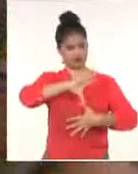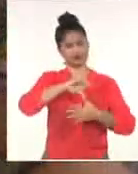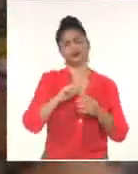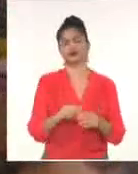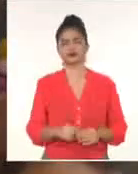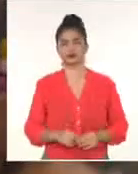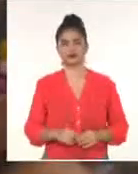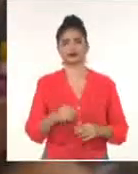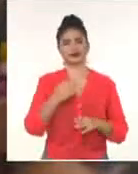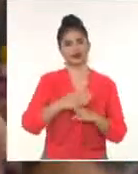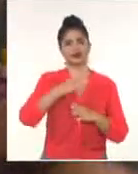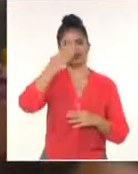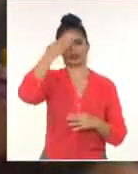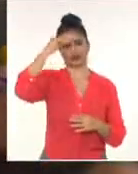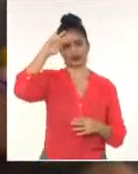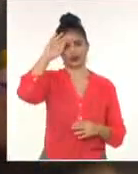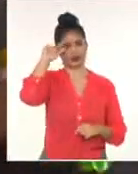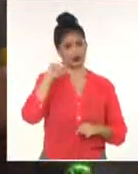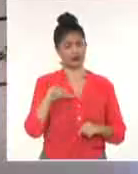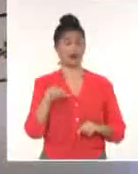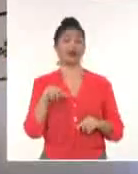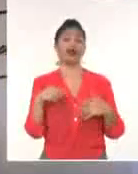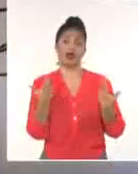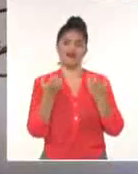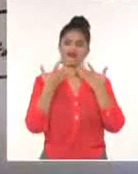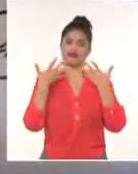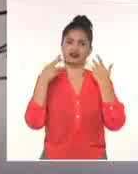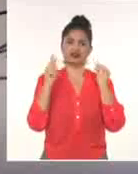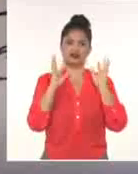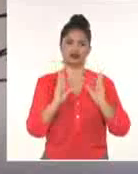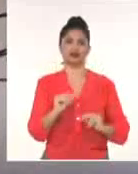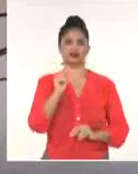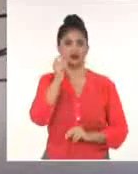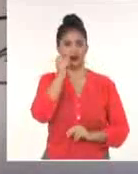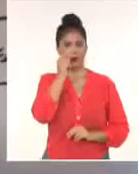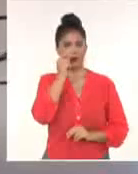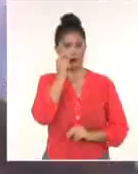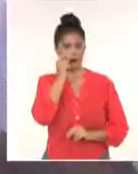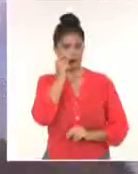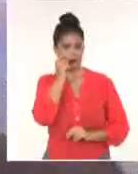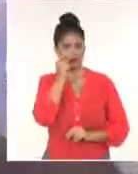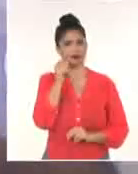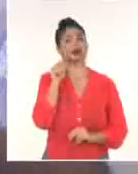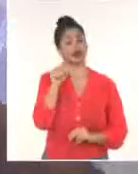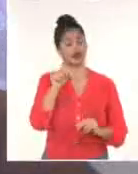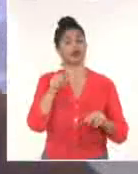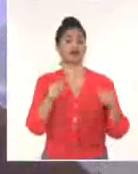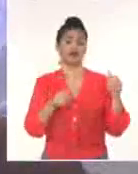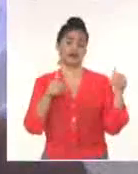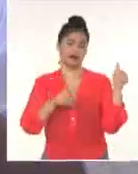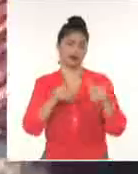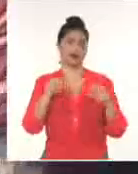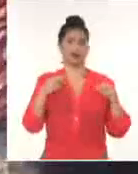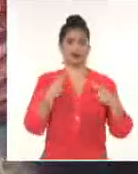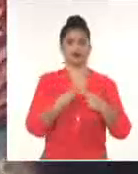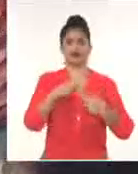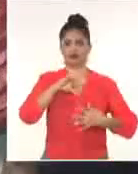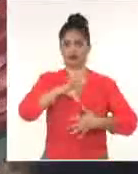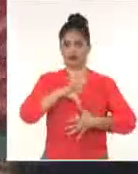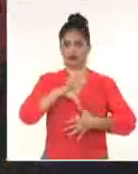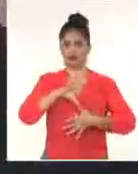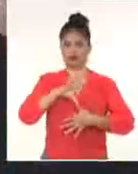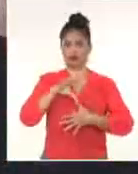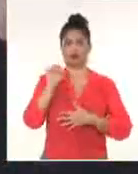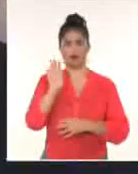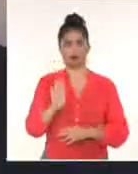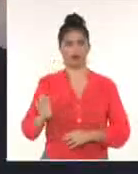jóvenes talentosos, como lo es Cristian Barrero Hernández, quien puso en alto a Cuba en el evento iberoamericano de biología, seguro